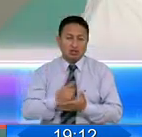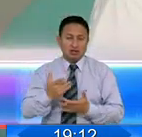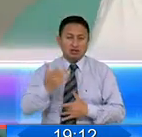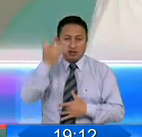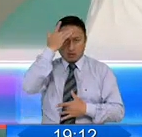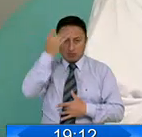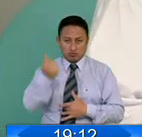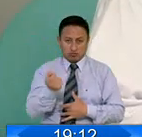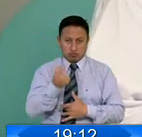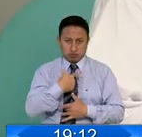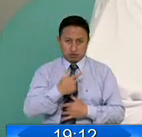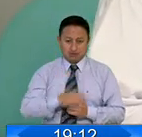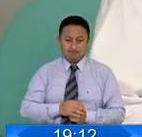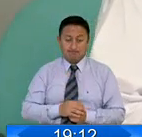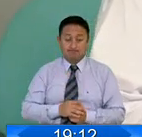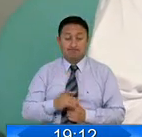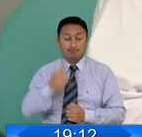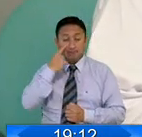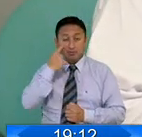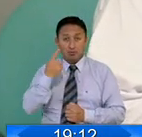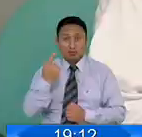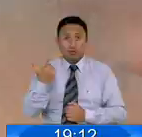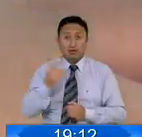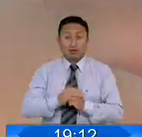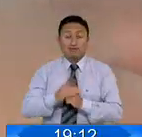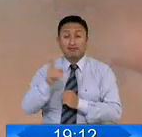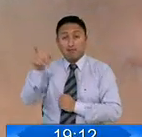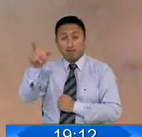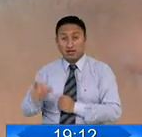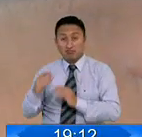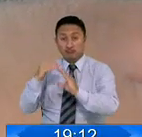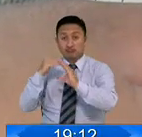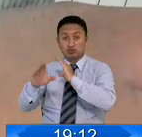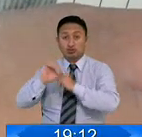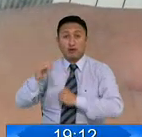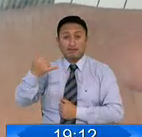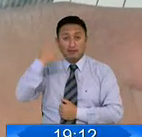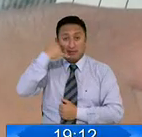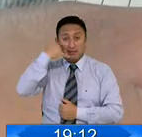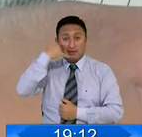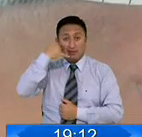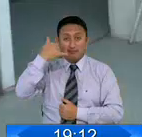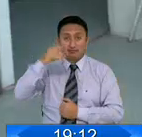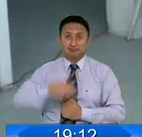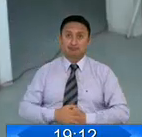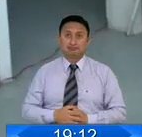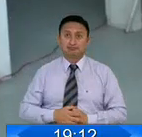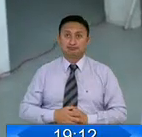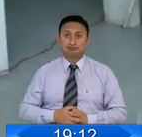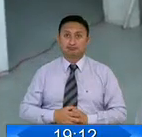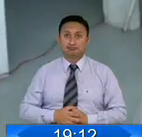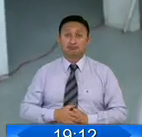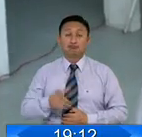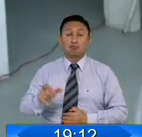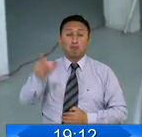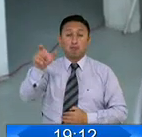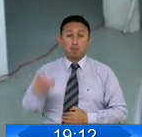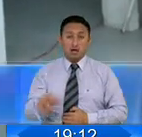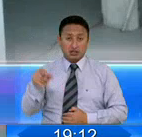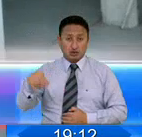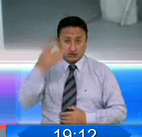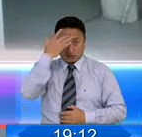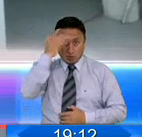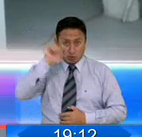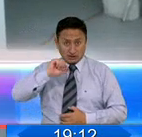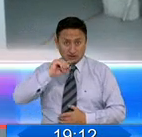El resultado de las pruebas COVID se envían por correo electrónico y llamada telefónica al paciente. En el caso de que el paciente sea positivo, se